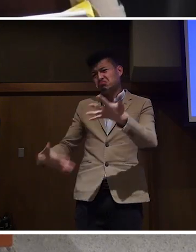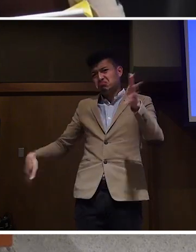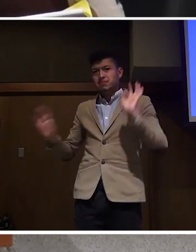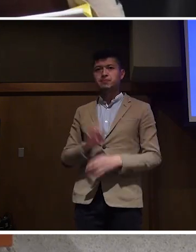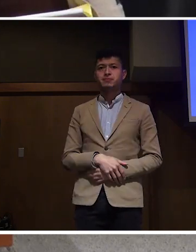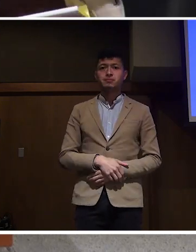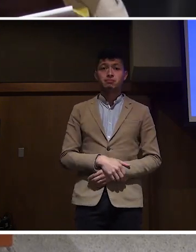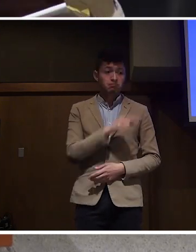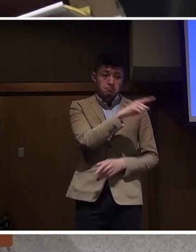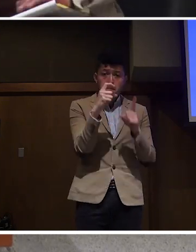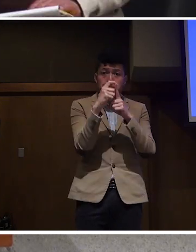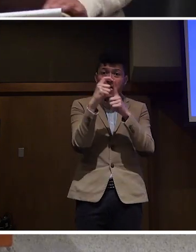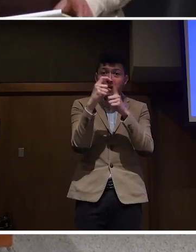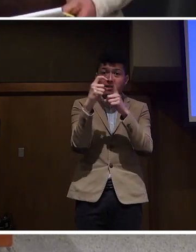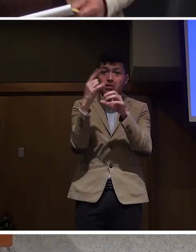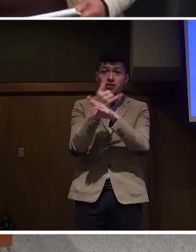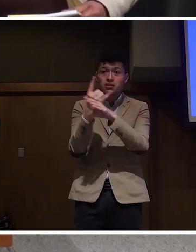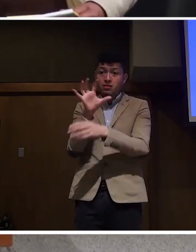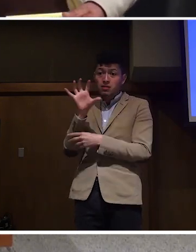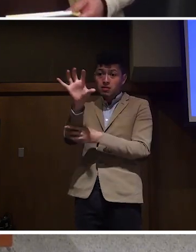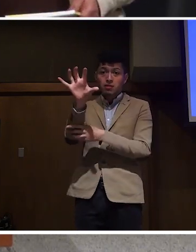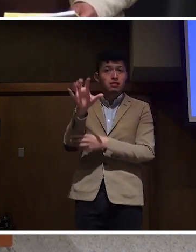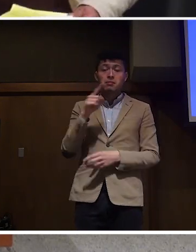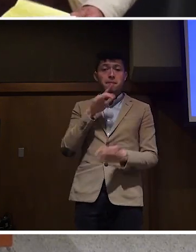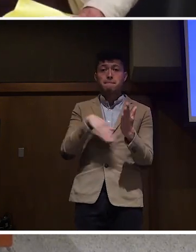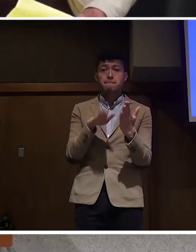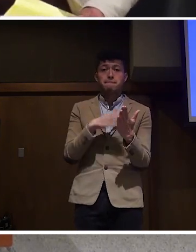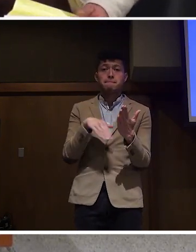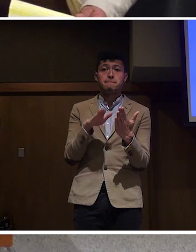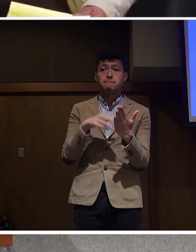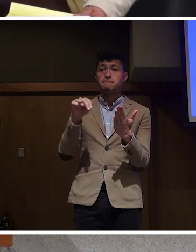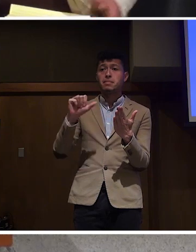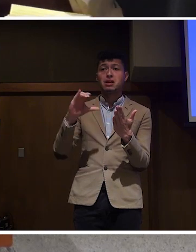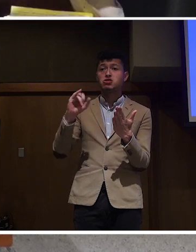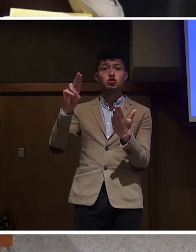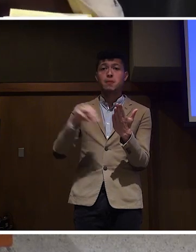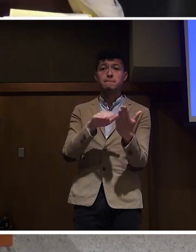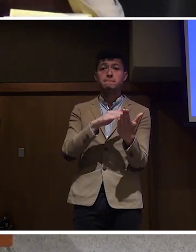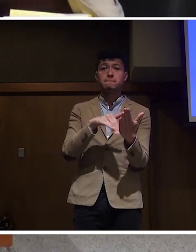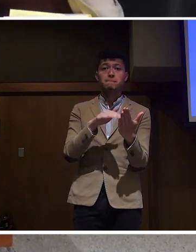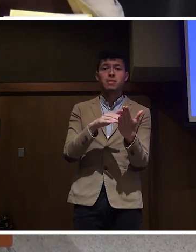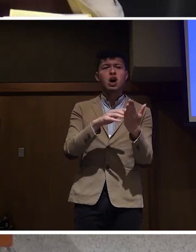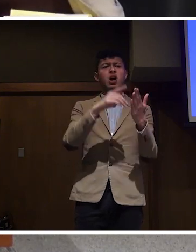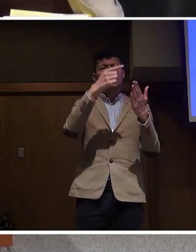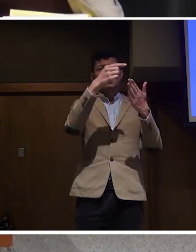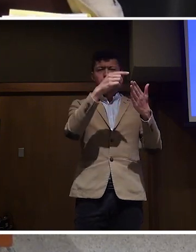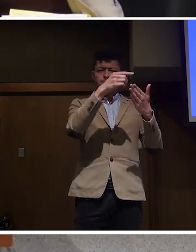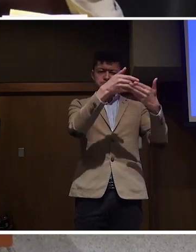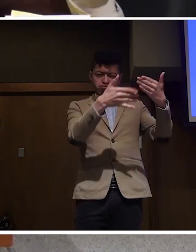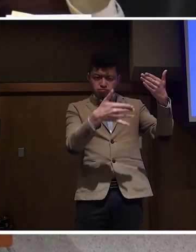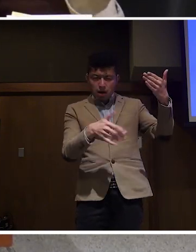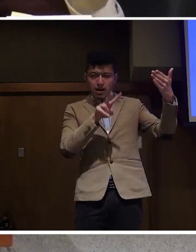si uno busca la palabra nación en toda la Constitución, encuentra que está asociada a